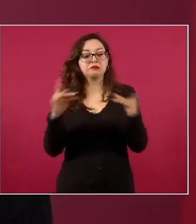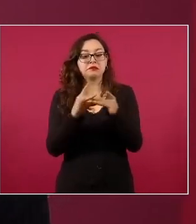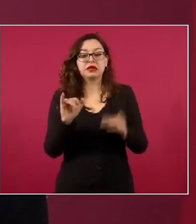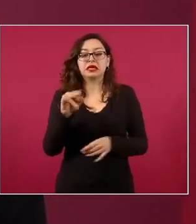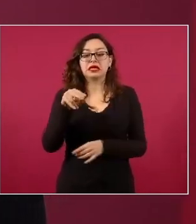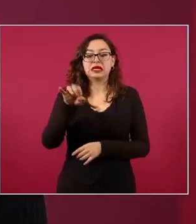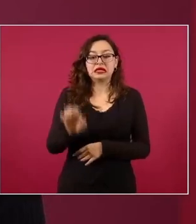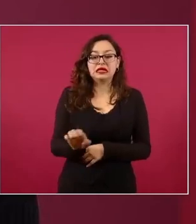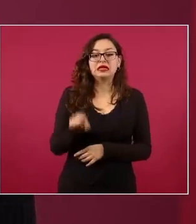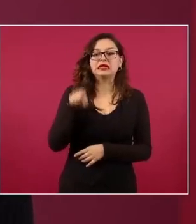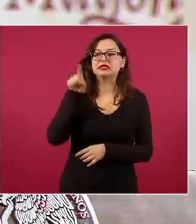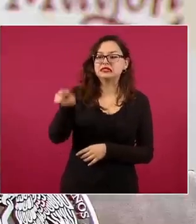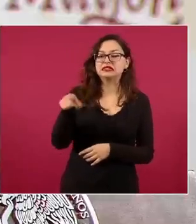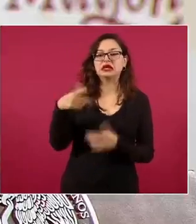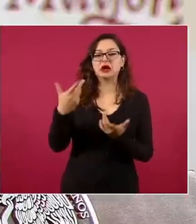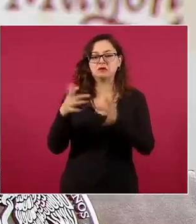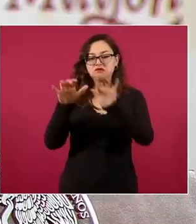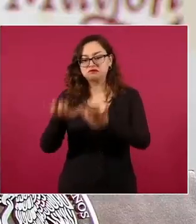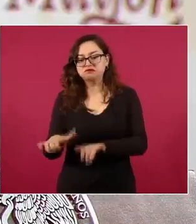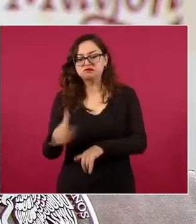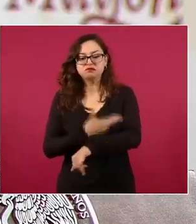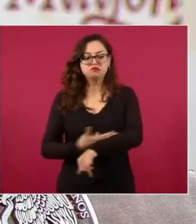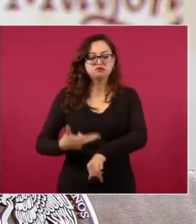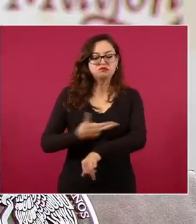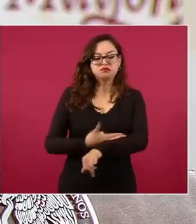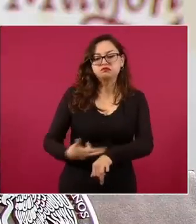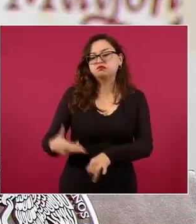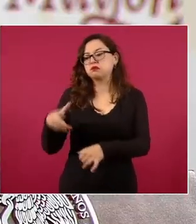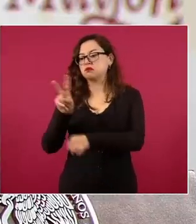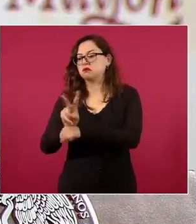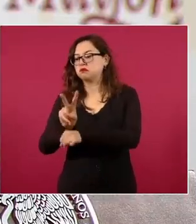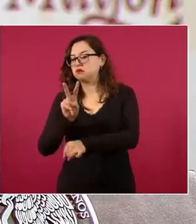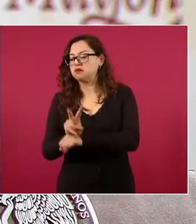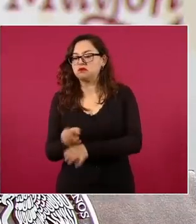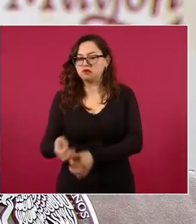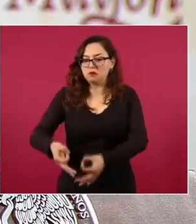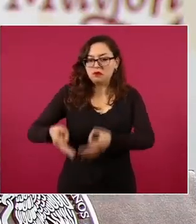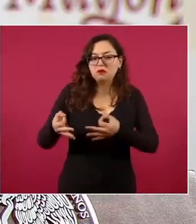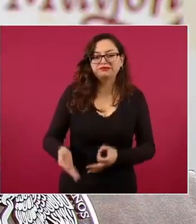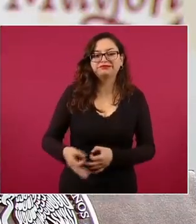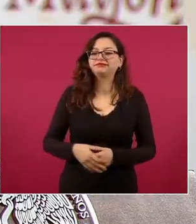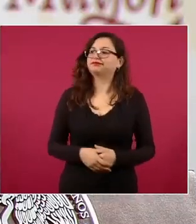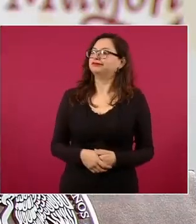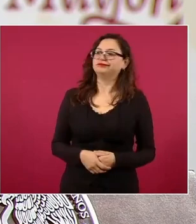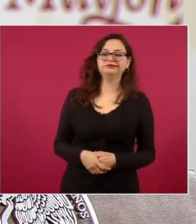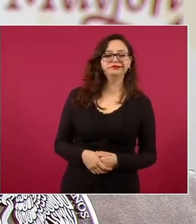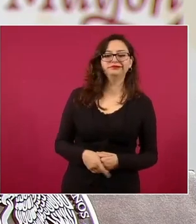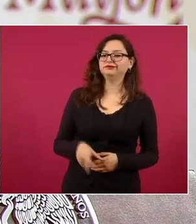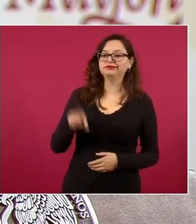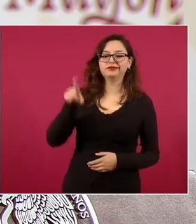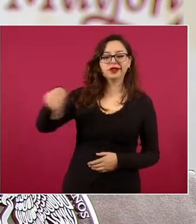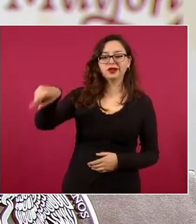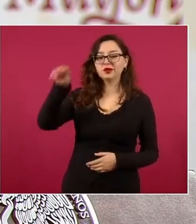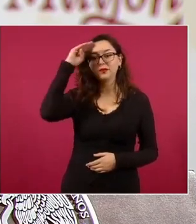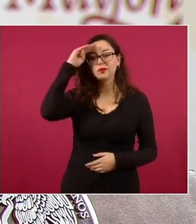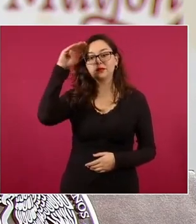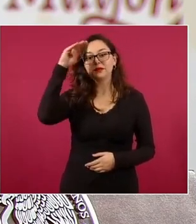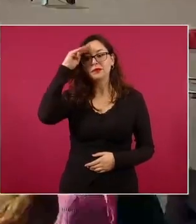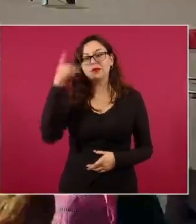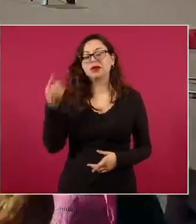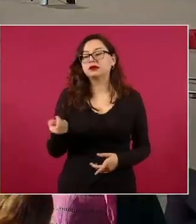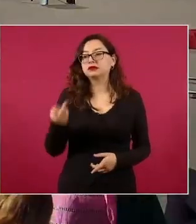del INE son cada vez más robustos y eficaces. La autoridad electoral sigue viéndose a sí misma como copa de